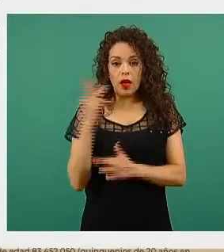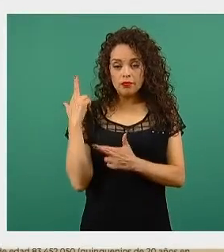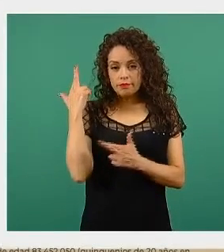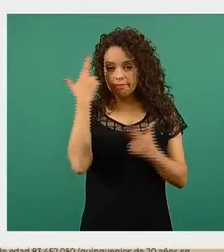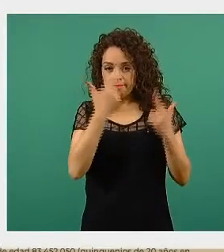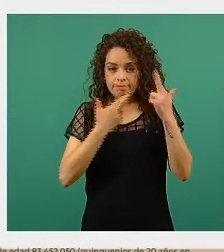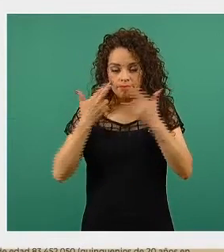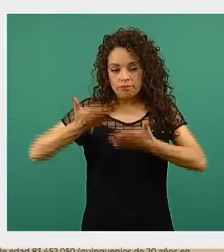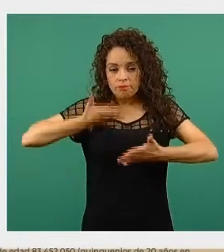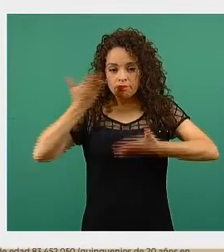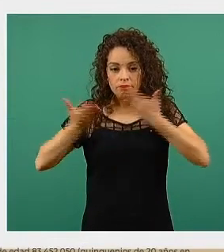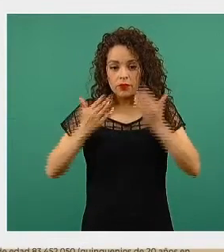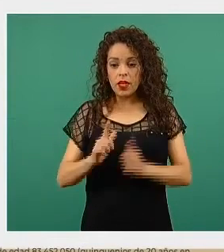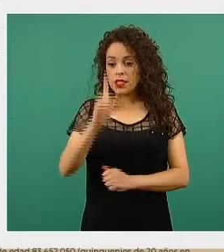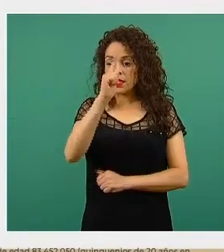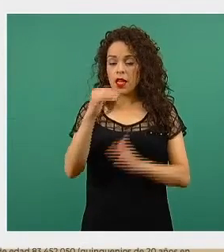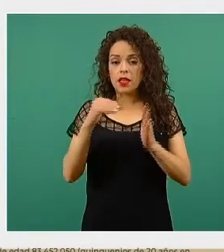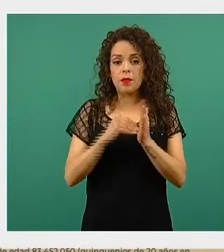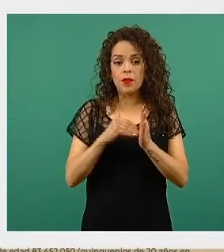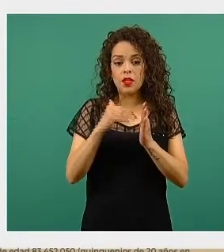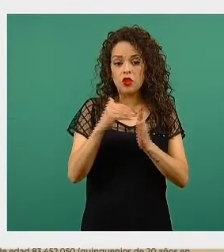más de